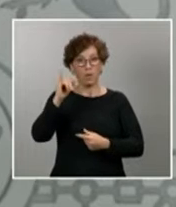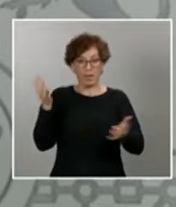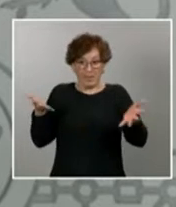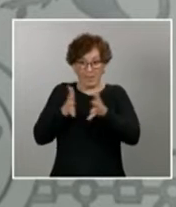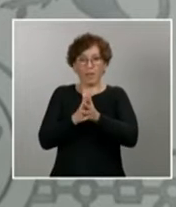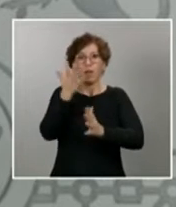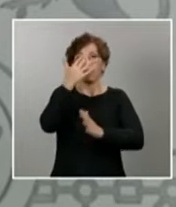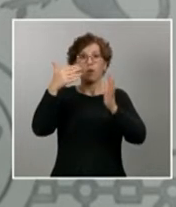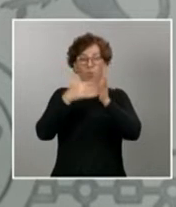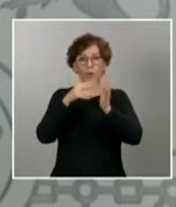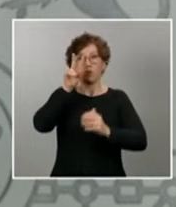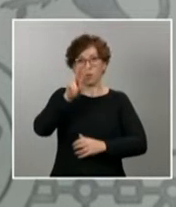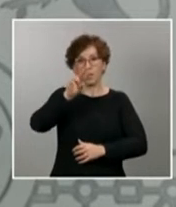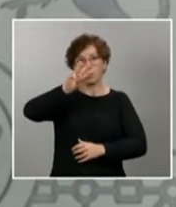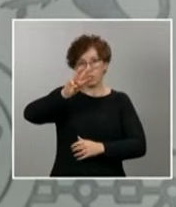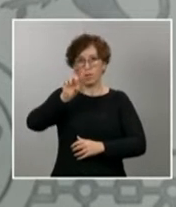5.231 con